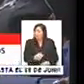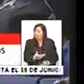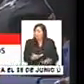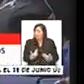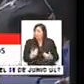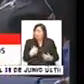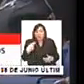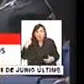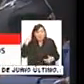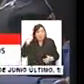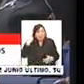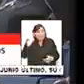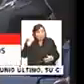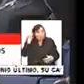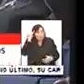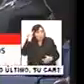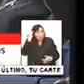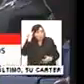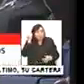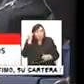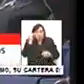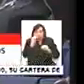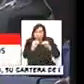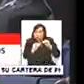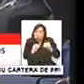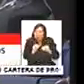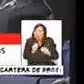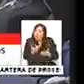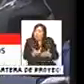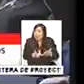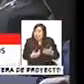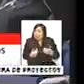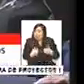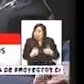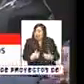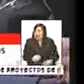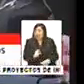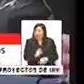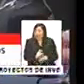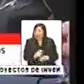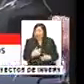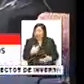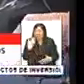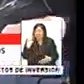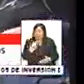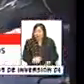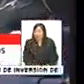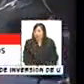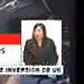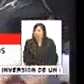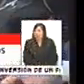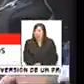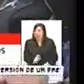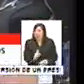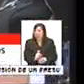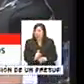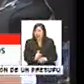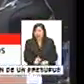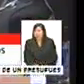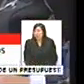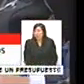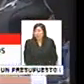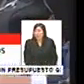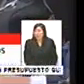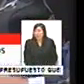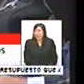tener un pensamiento crítico como demonios van a tener la capacidad de tener un pensamiento crítico si la educación es